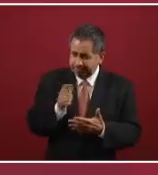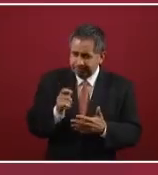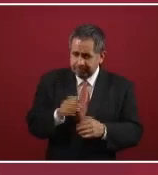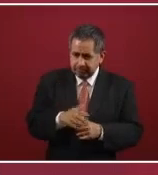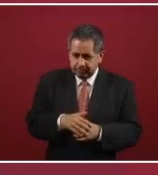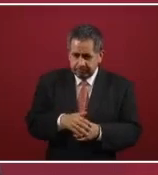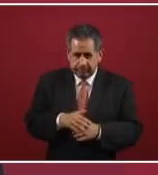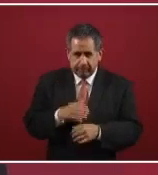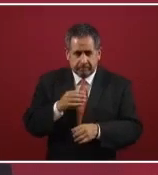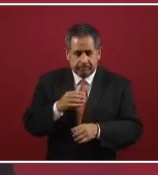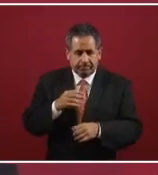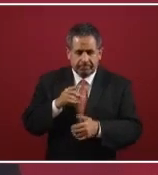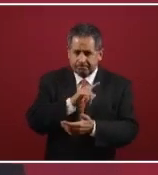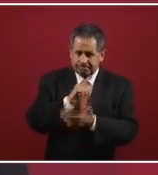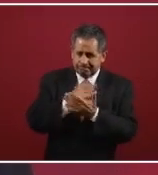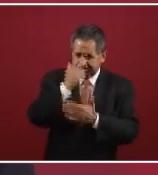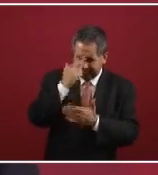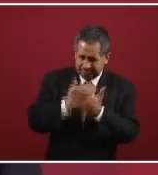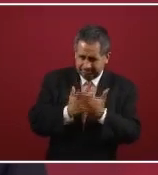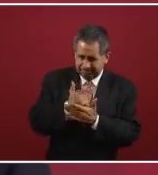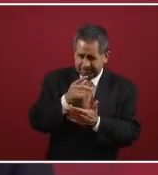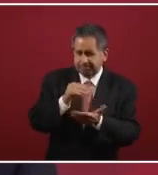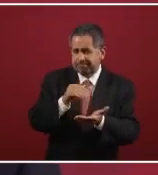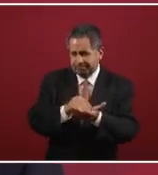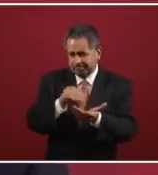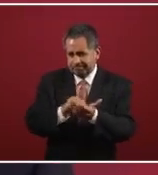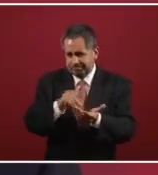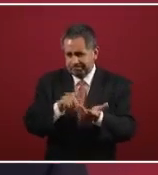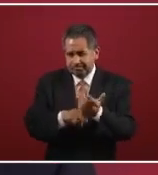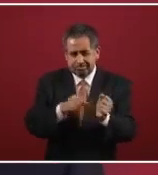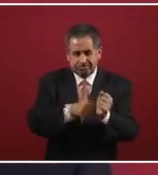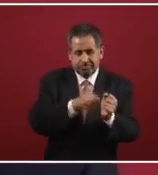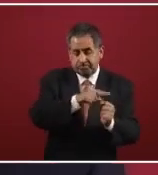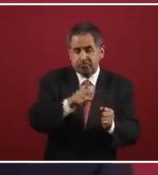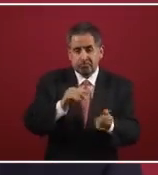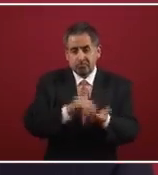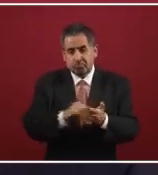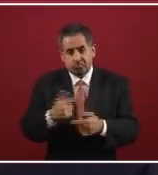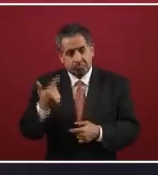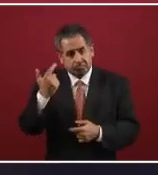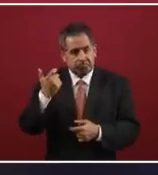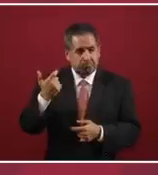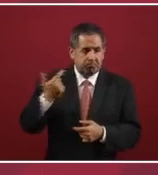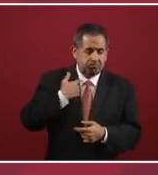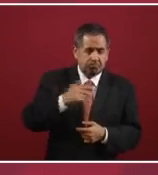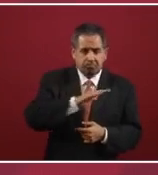la incidencia delictiva sigue habiendo muchos homicidios